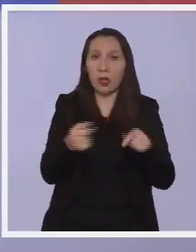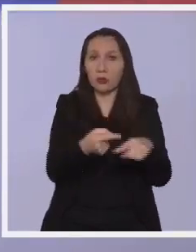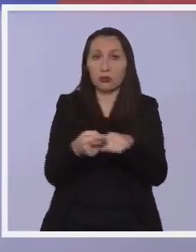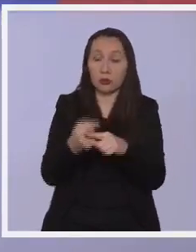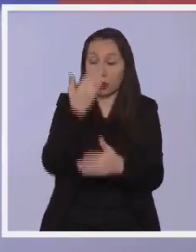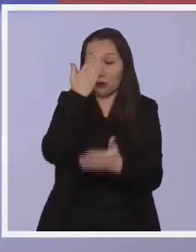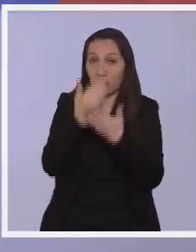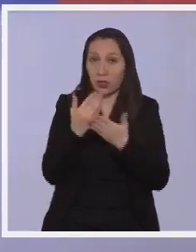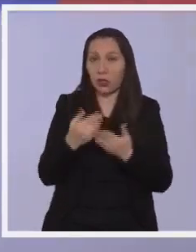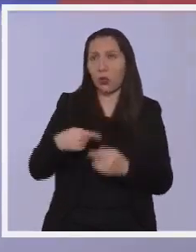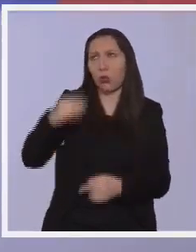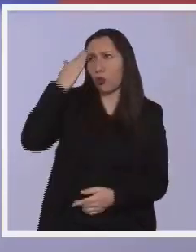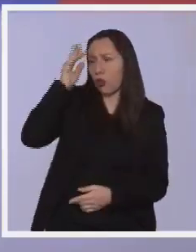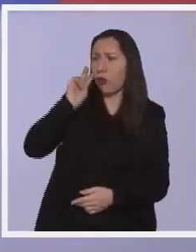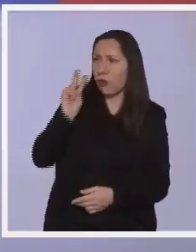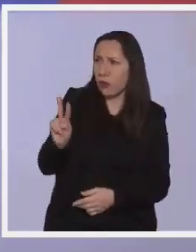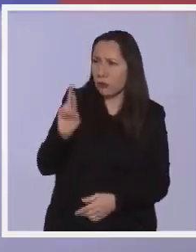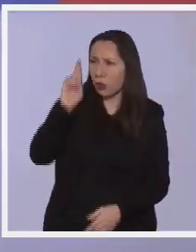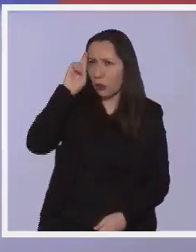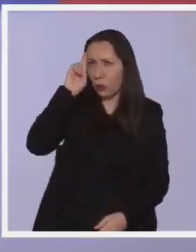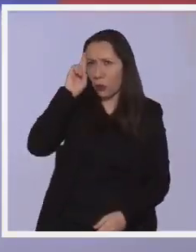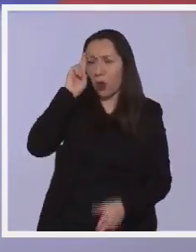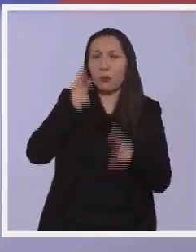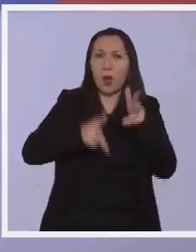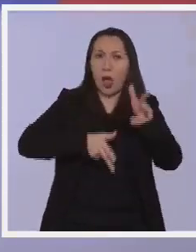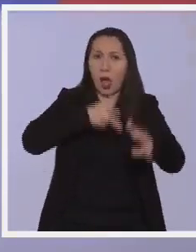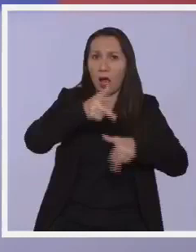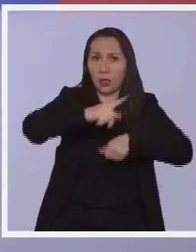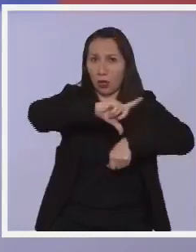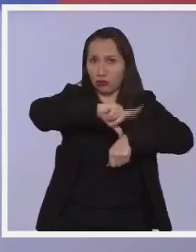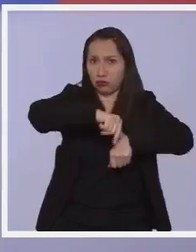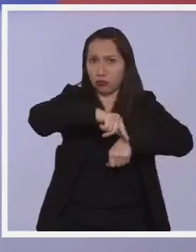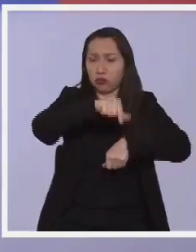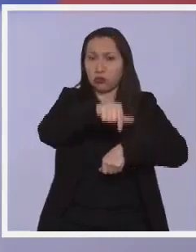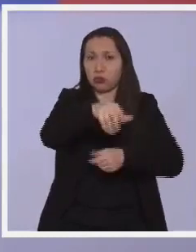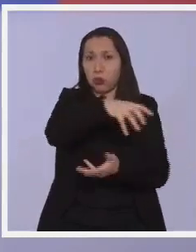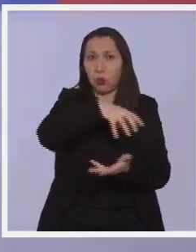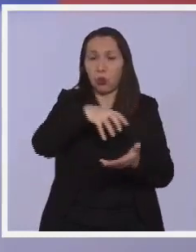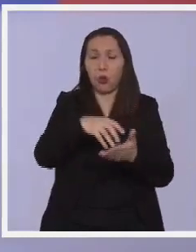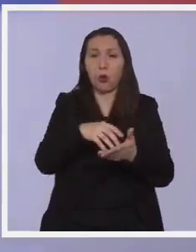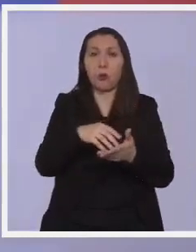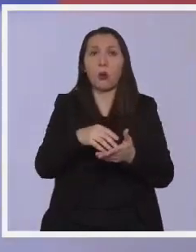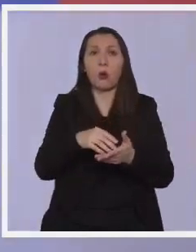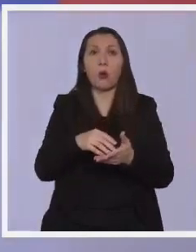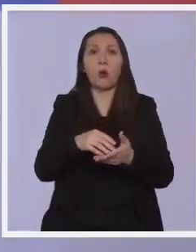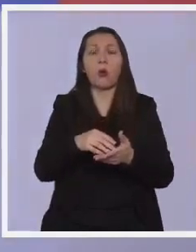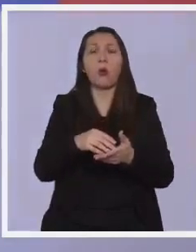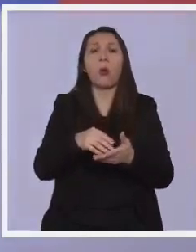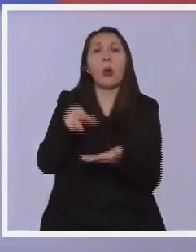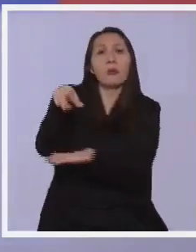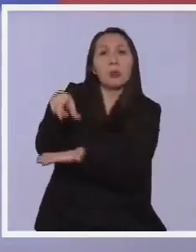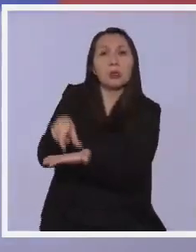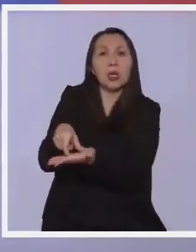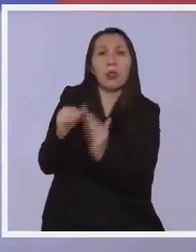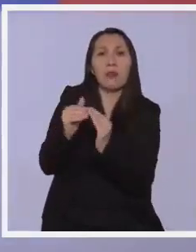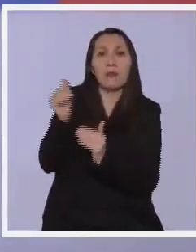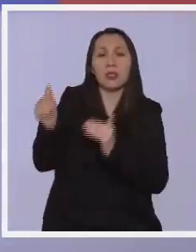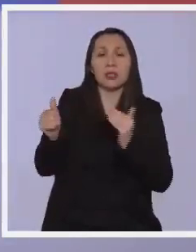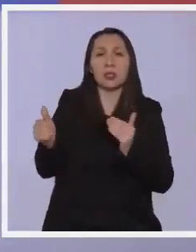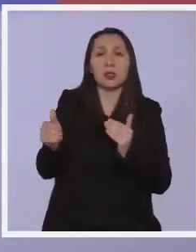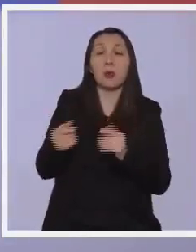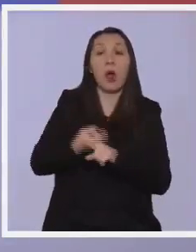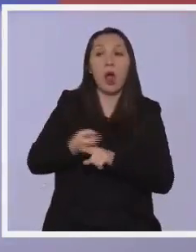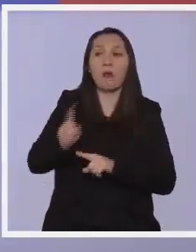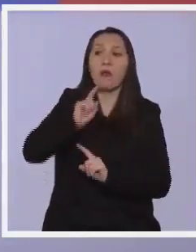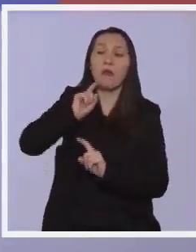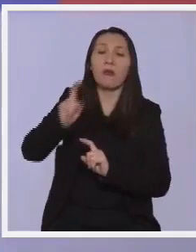enfrentan con esto. El otro día veía, si mal no recuerdo, una estación central, cómo le iban a tirar a una sede de junta de vecinos, como una